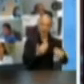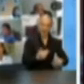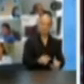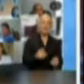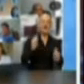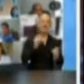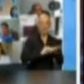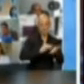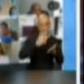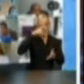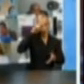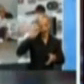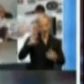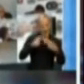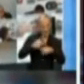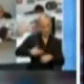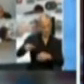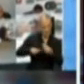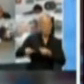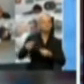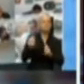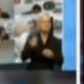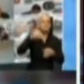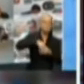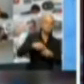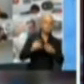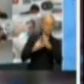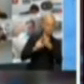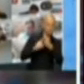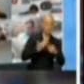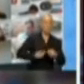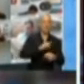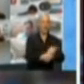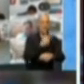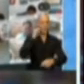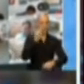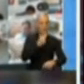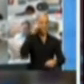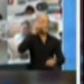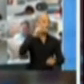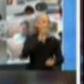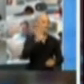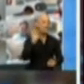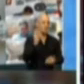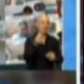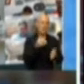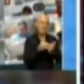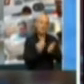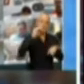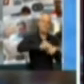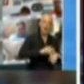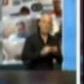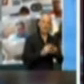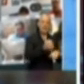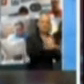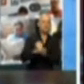Hospital Güemes esta semana y también los primeros informes por lo menos son muy alentadores. Cualquier cosa que a nosotros